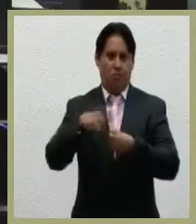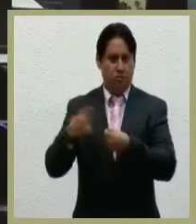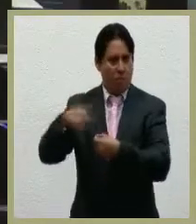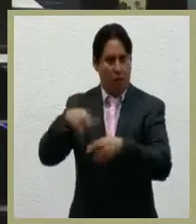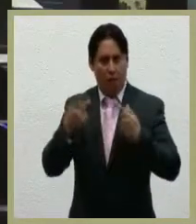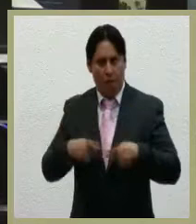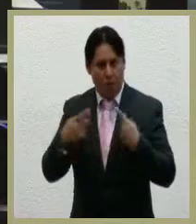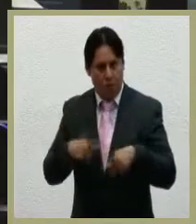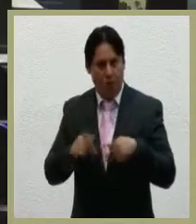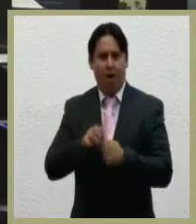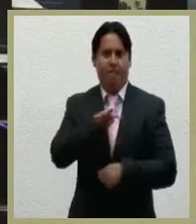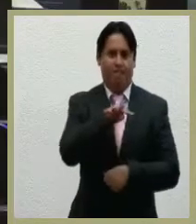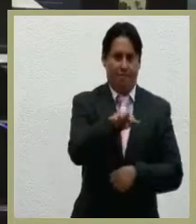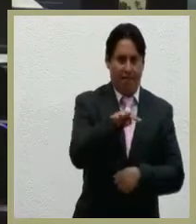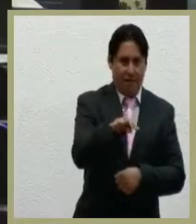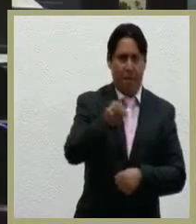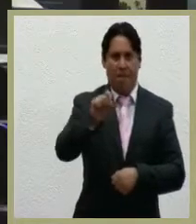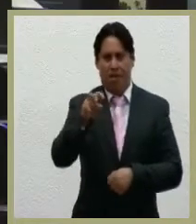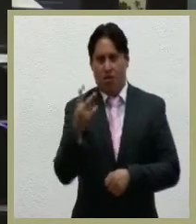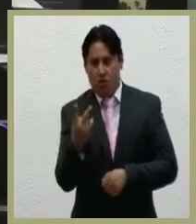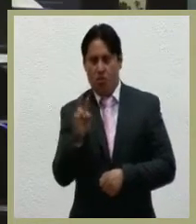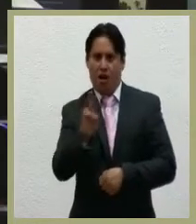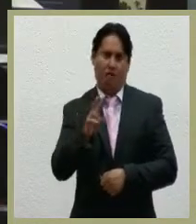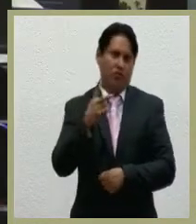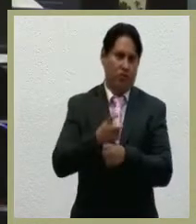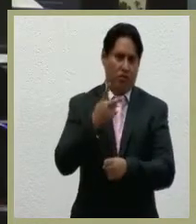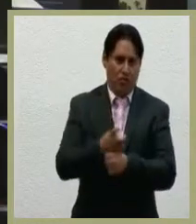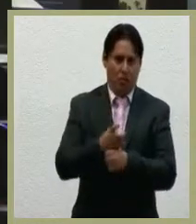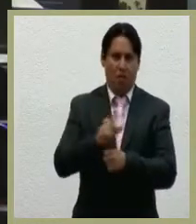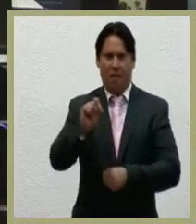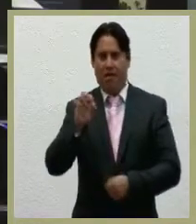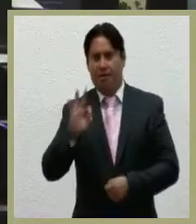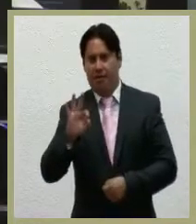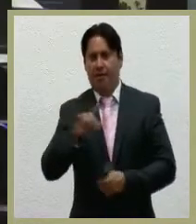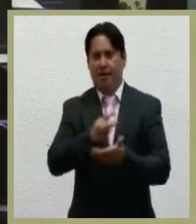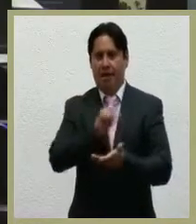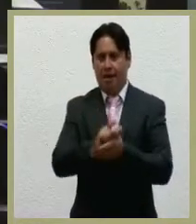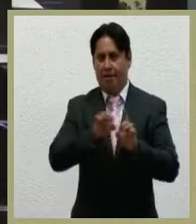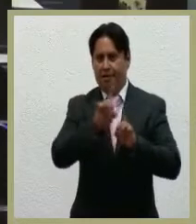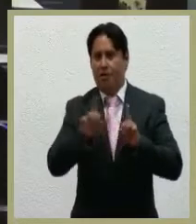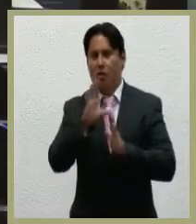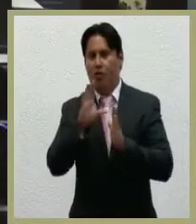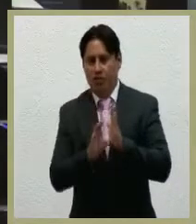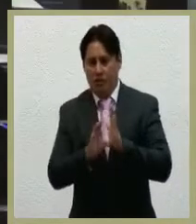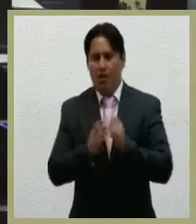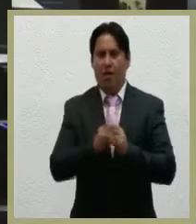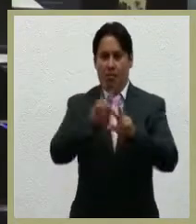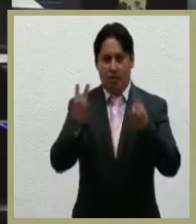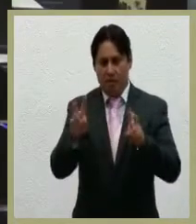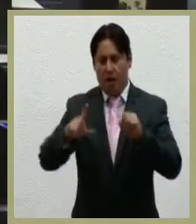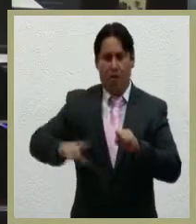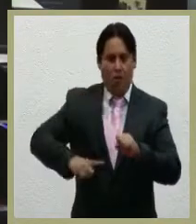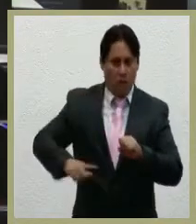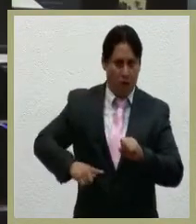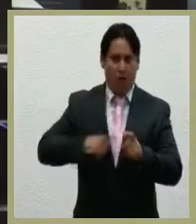Ciudadana, 19, 22, párrafo 2 y 23 de la Ley de Desarrollo Constitucional en materia de gobierno